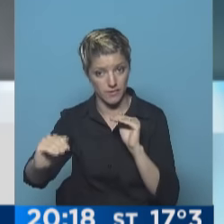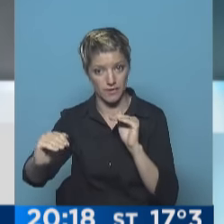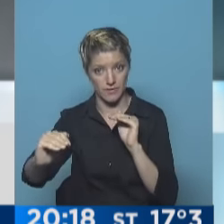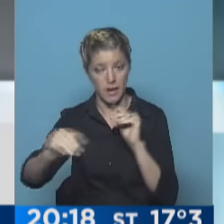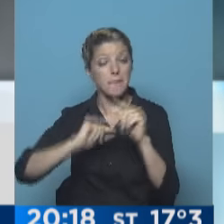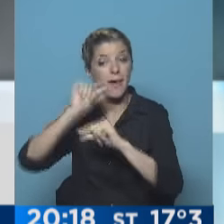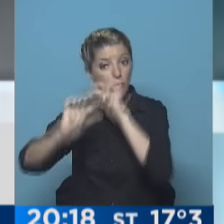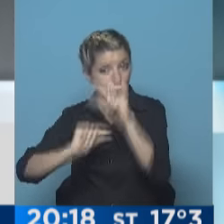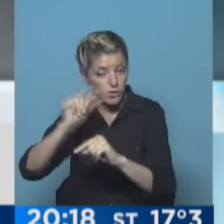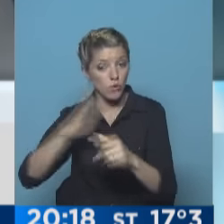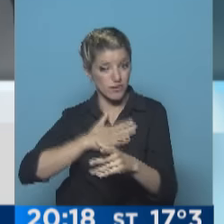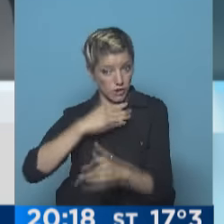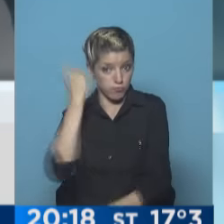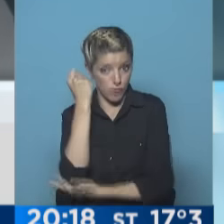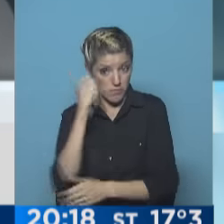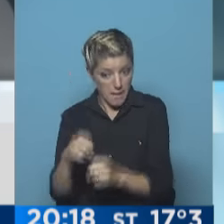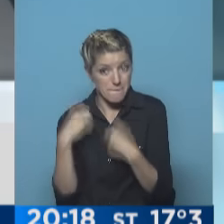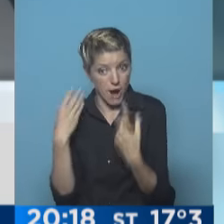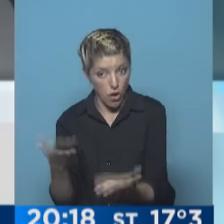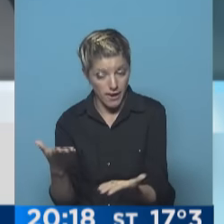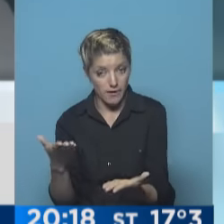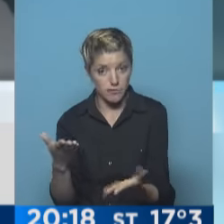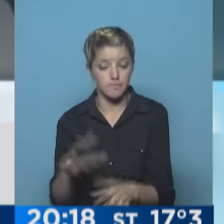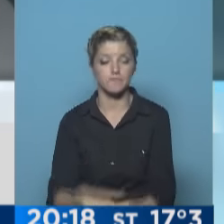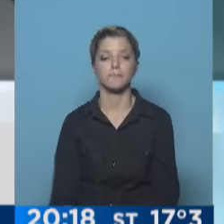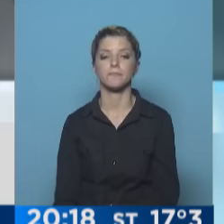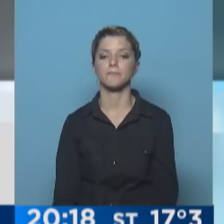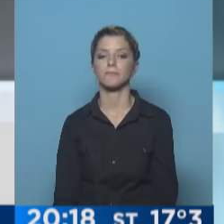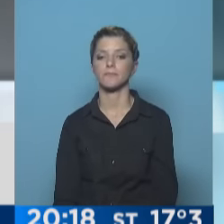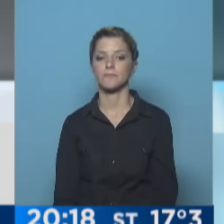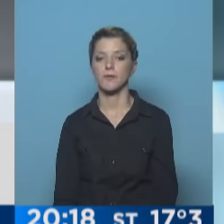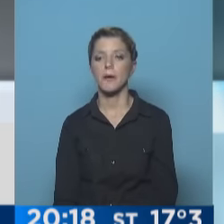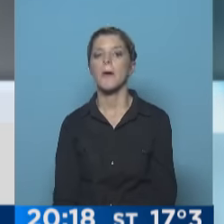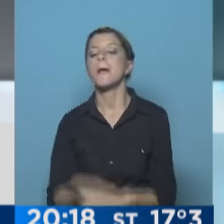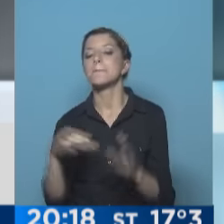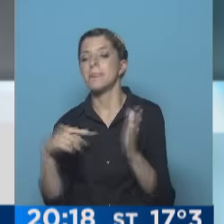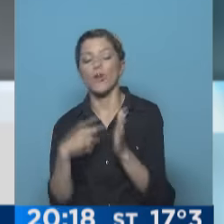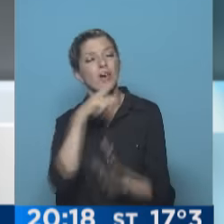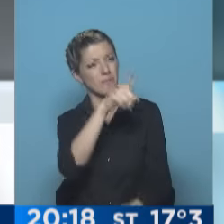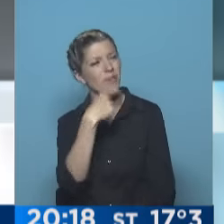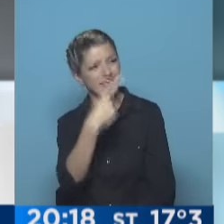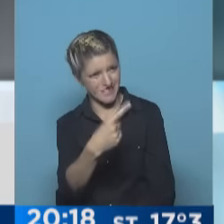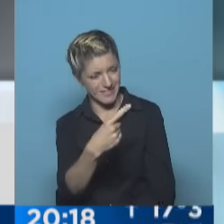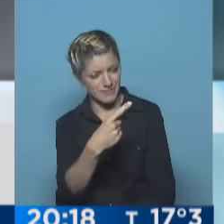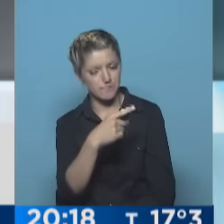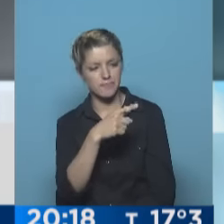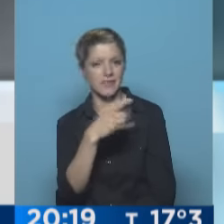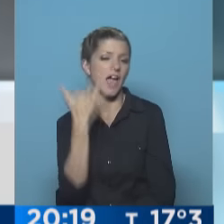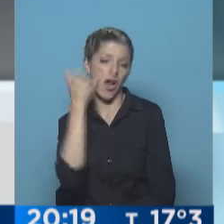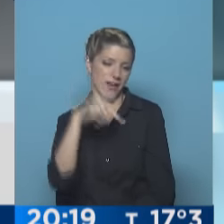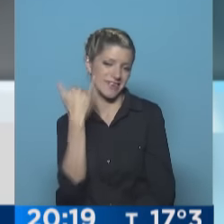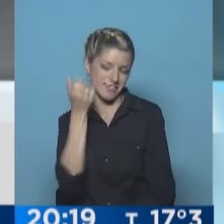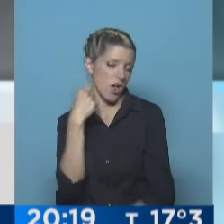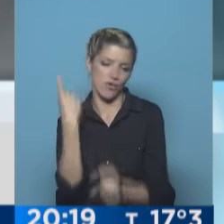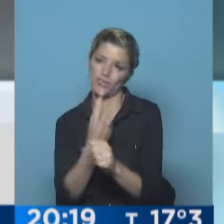la Argentina. Pero el subproducto de que vos decís, y ahora ya no se puede más subir